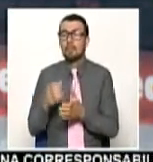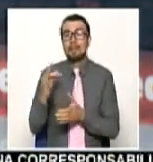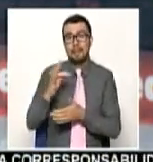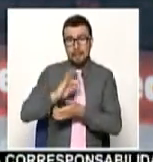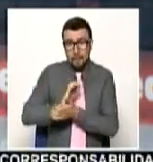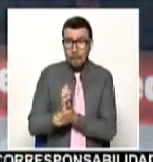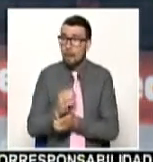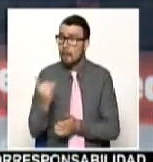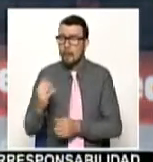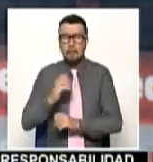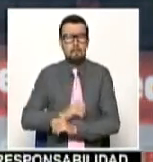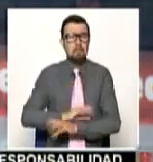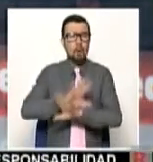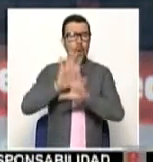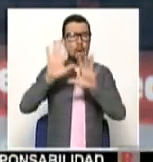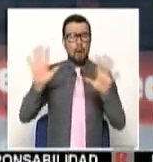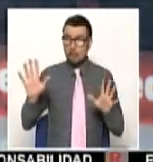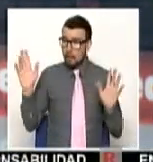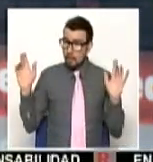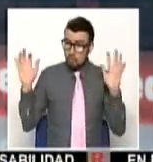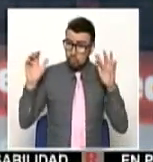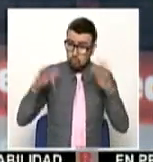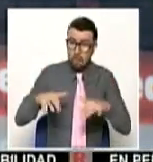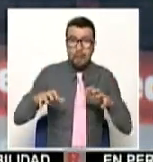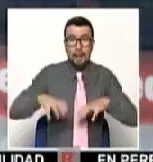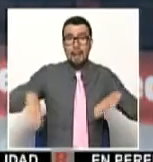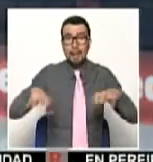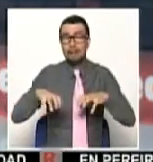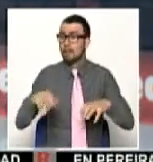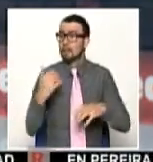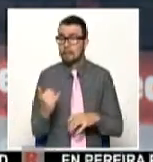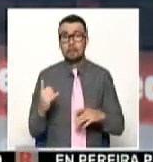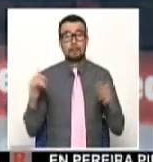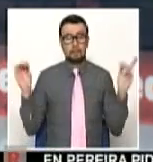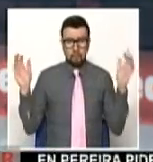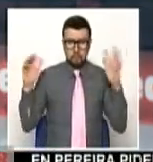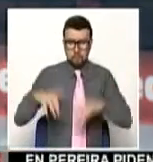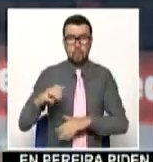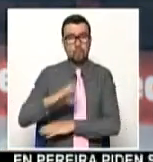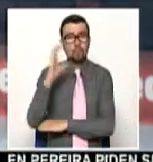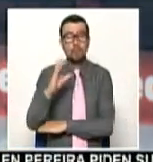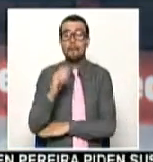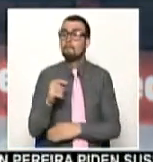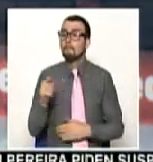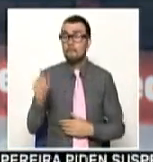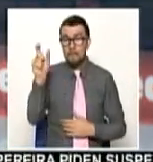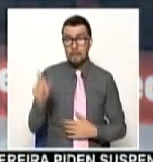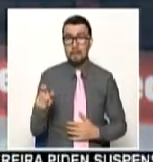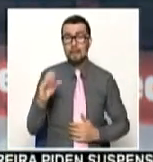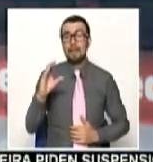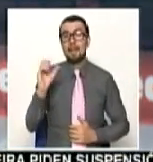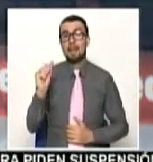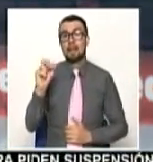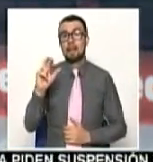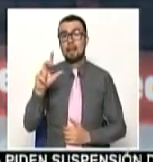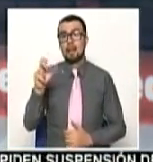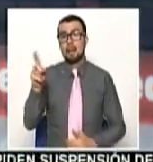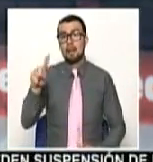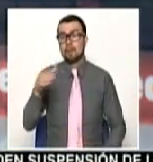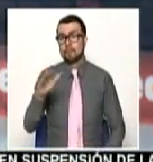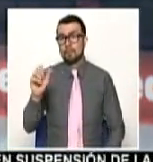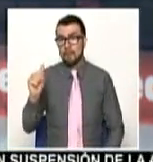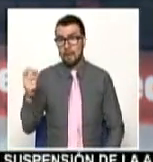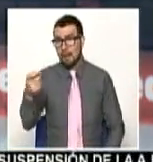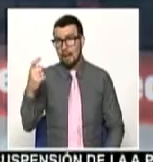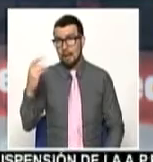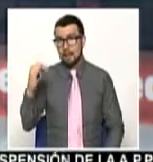presencia desde muy temprano en este gran evento que ha reunido a todos los personeros del país. Nuestro compañero Carlos Aguirre ha estado muy atento y le ha estado siguiendo